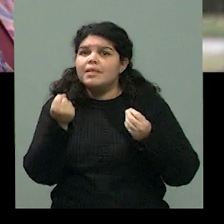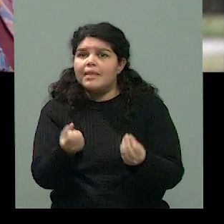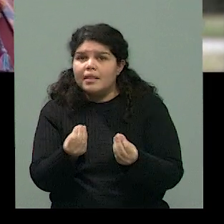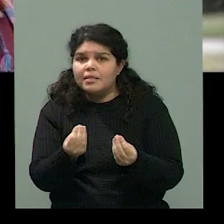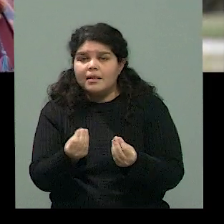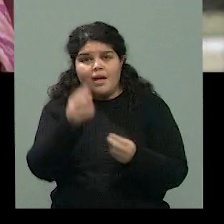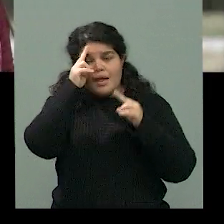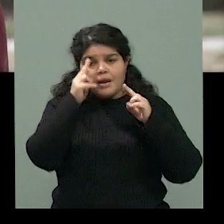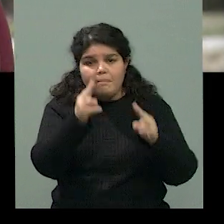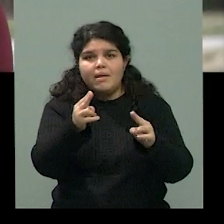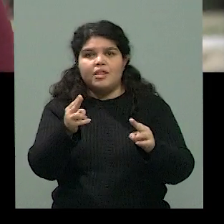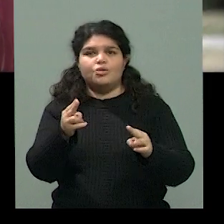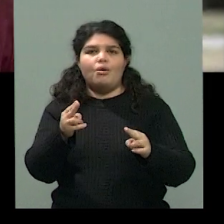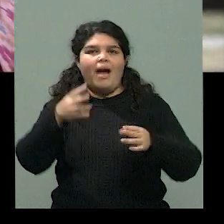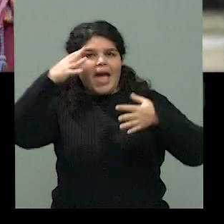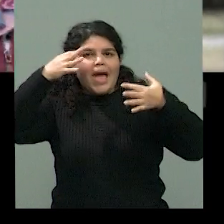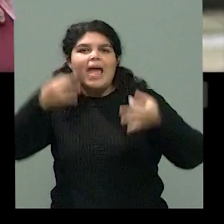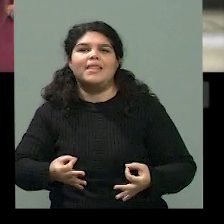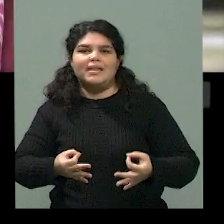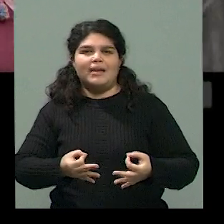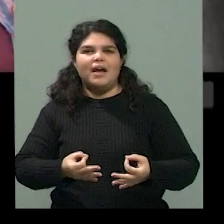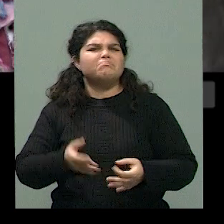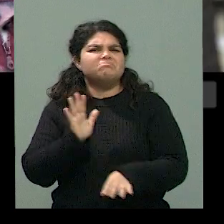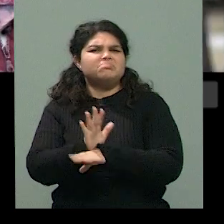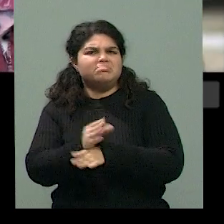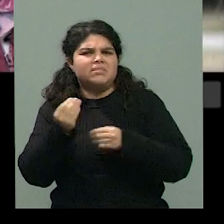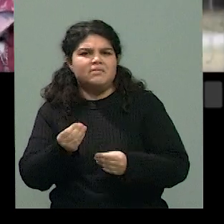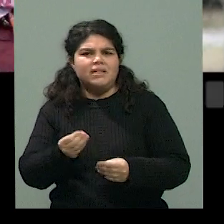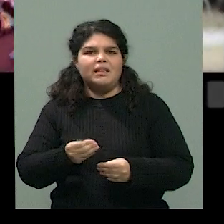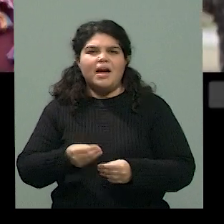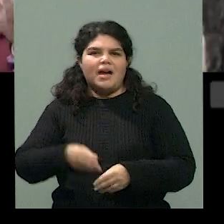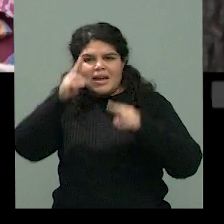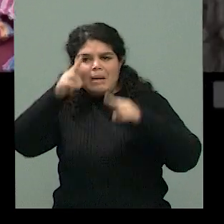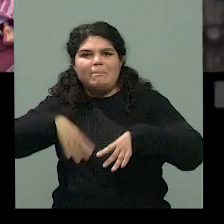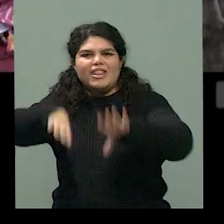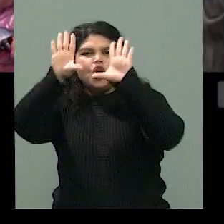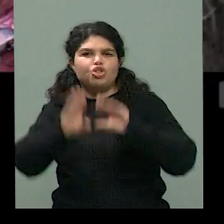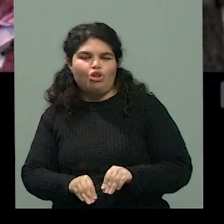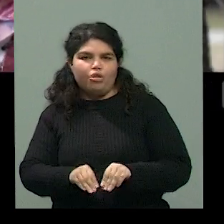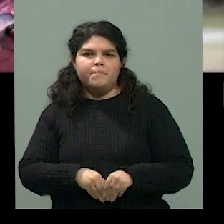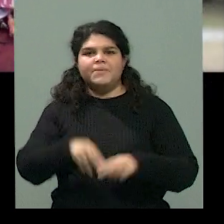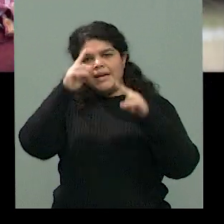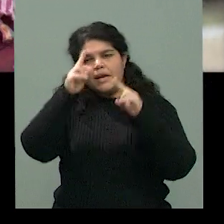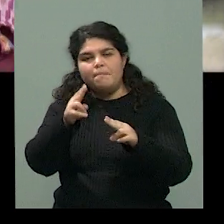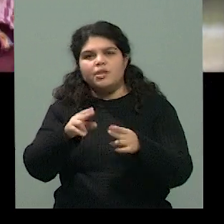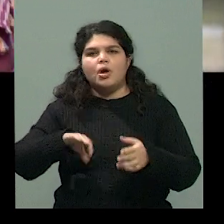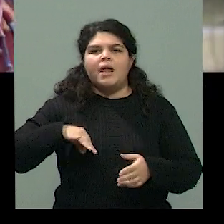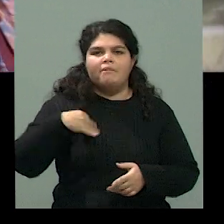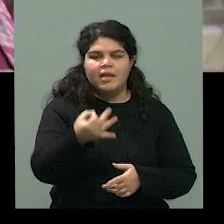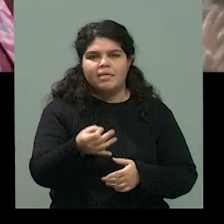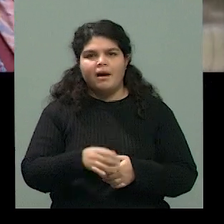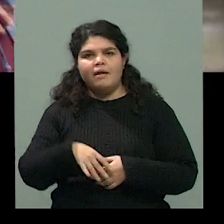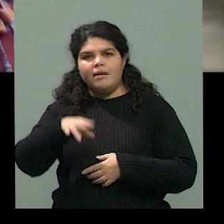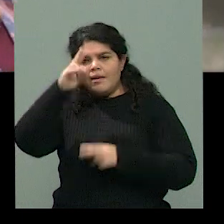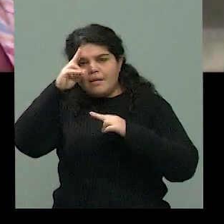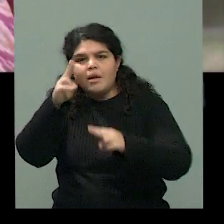una única ética nacional que sí te dice que se respeta la vida, que se respetan